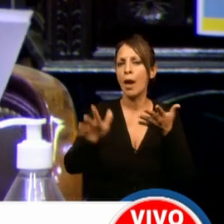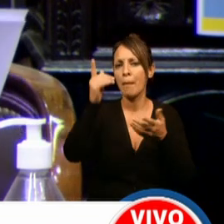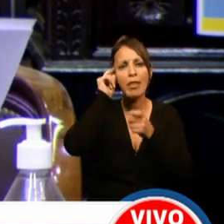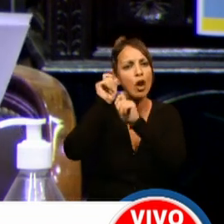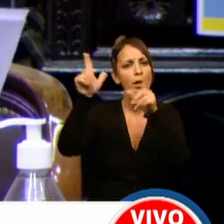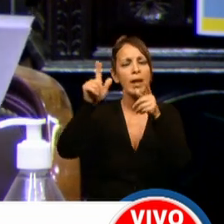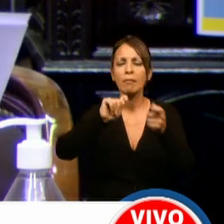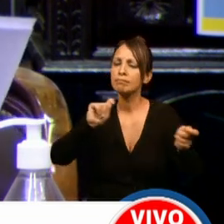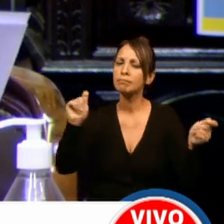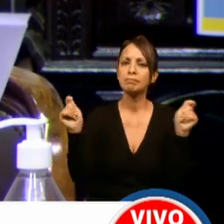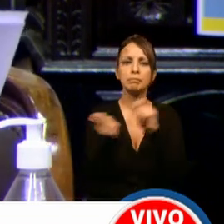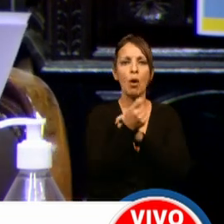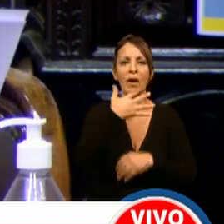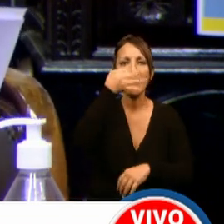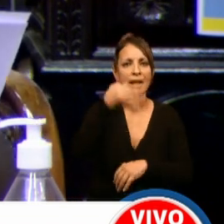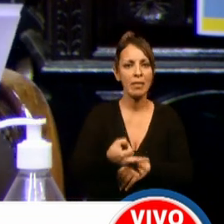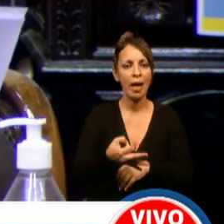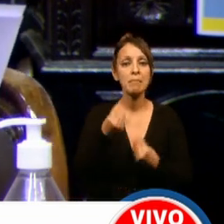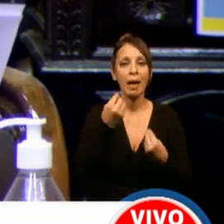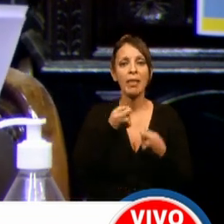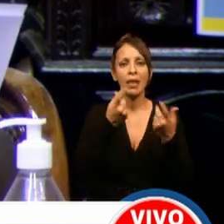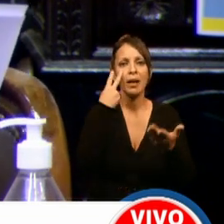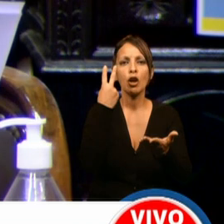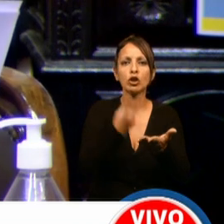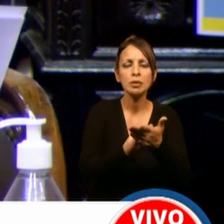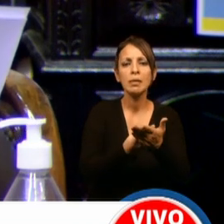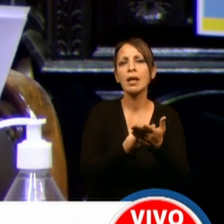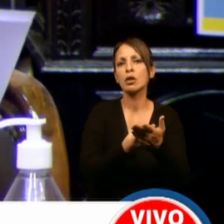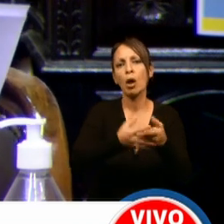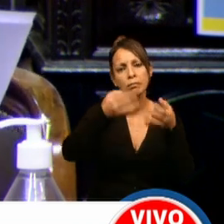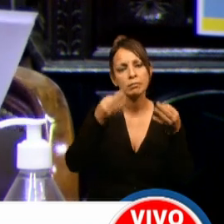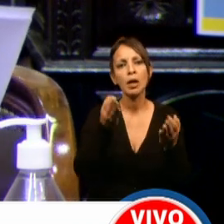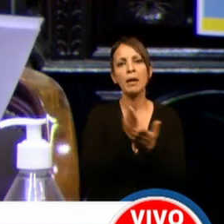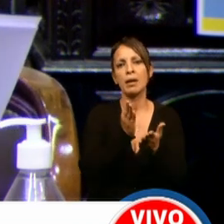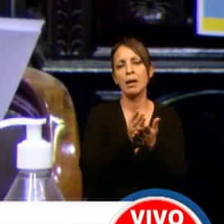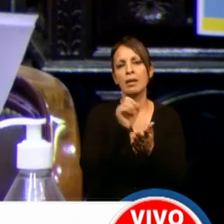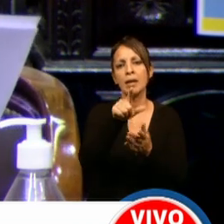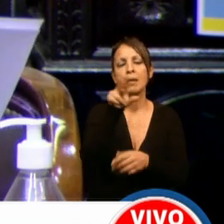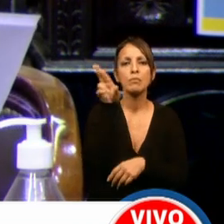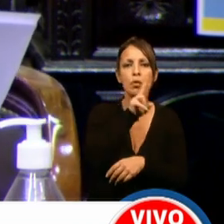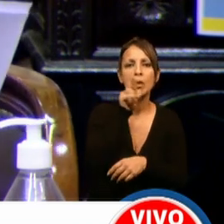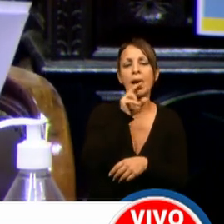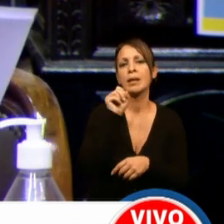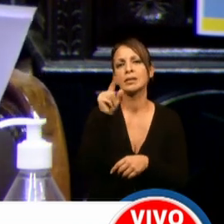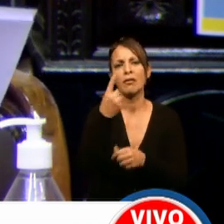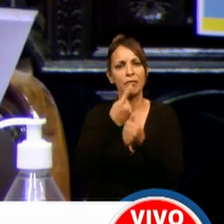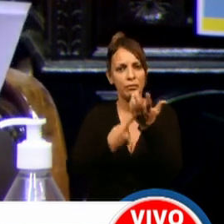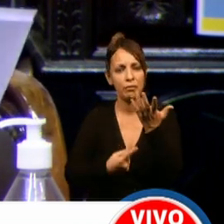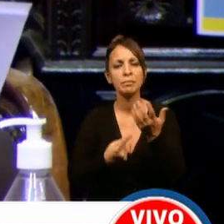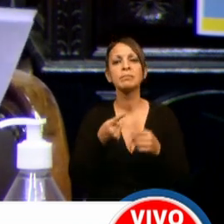la realidad en el reconocimiento y efectivo ejercicio de los derechos de las mujeres y disidencias